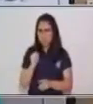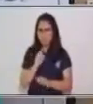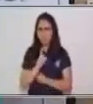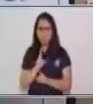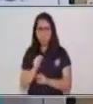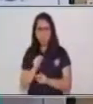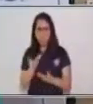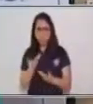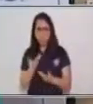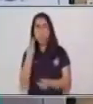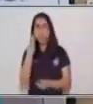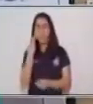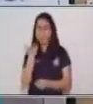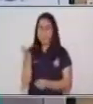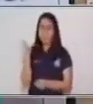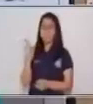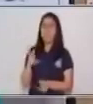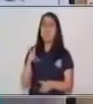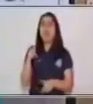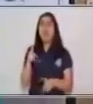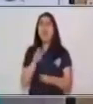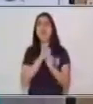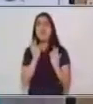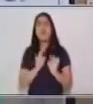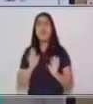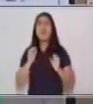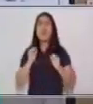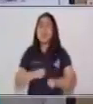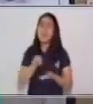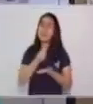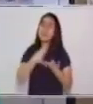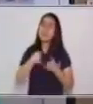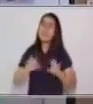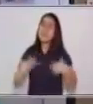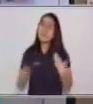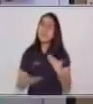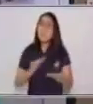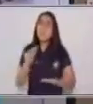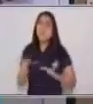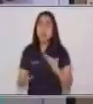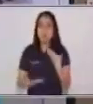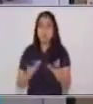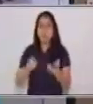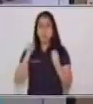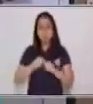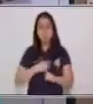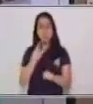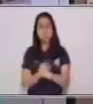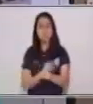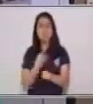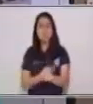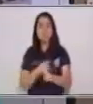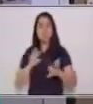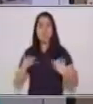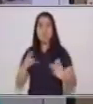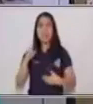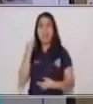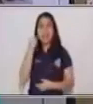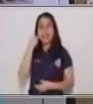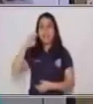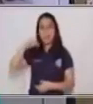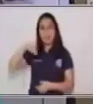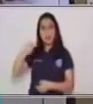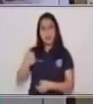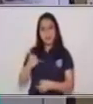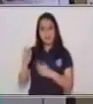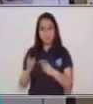escrito más pensado. Pero también podemos escribir en prosa. En prosa es el lenguaje natural que